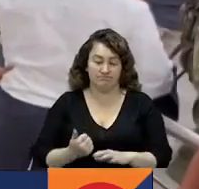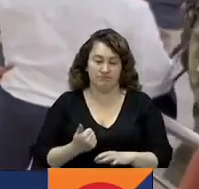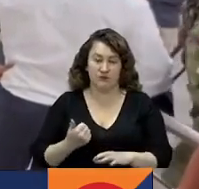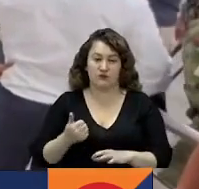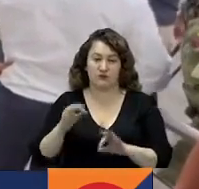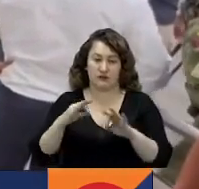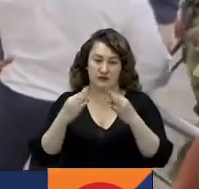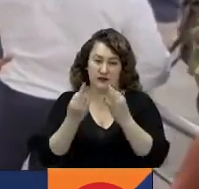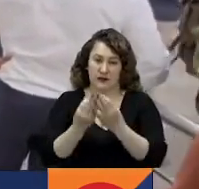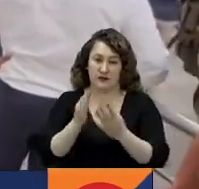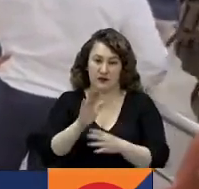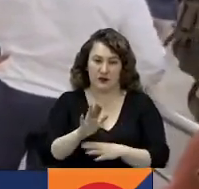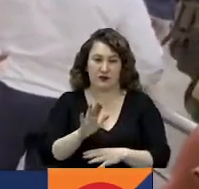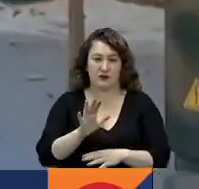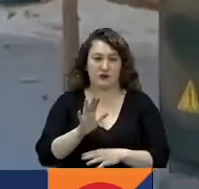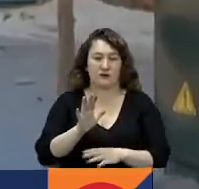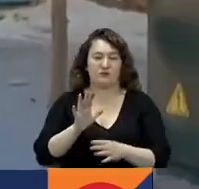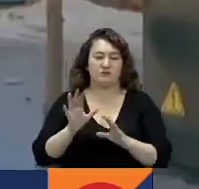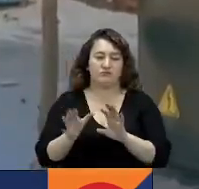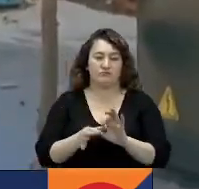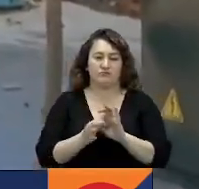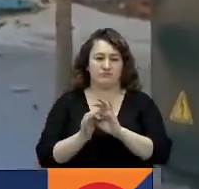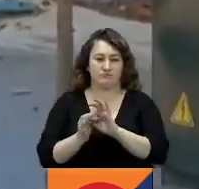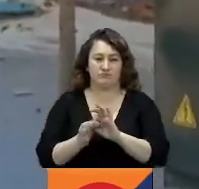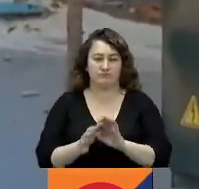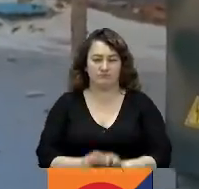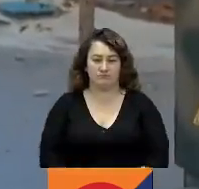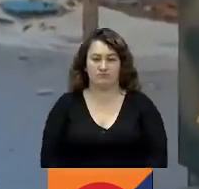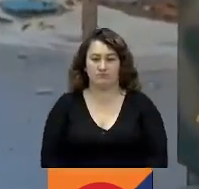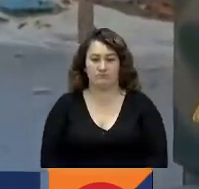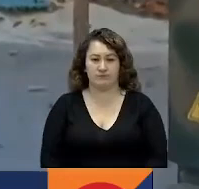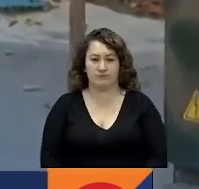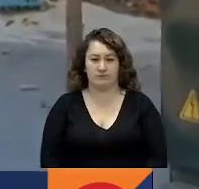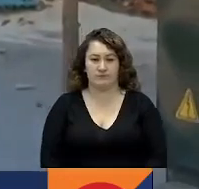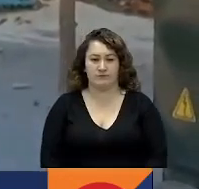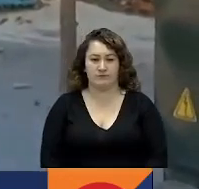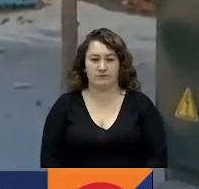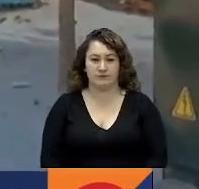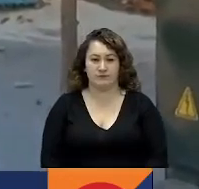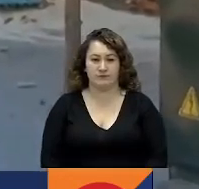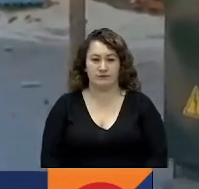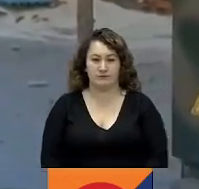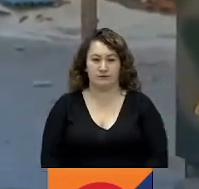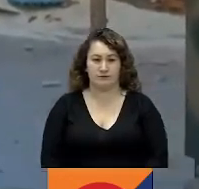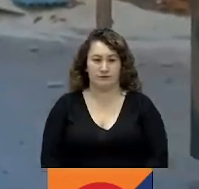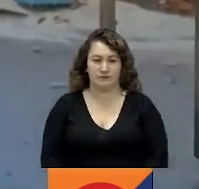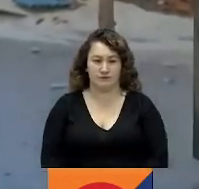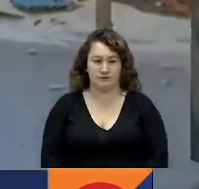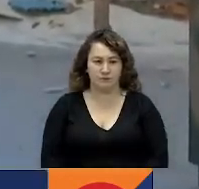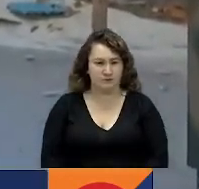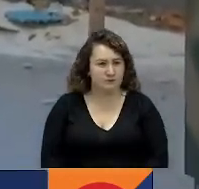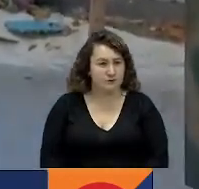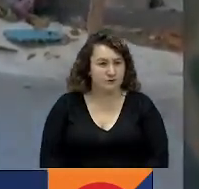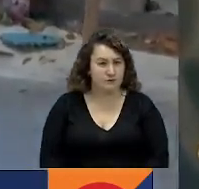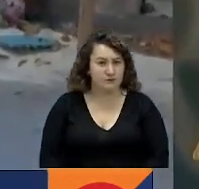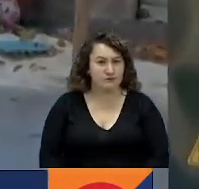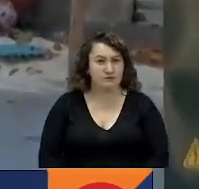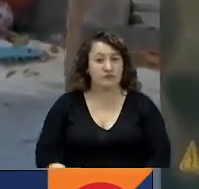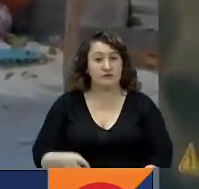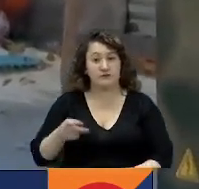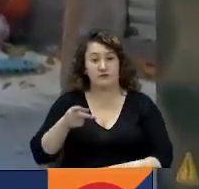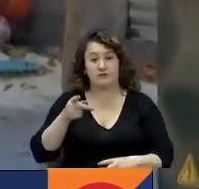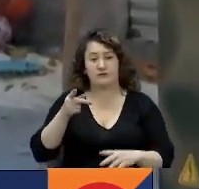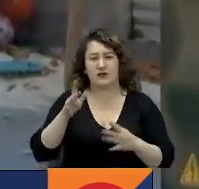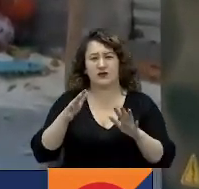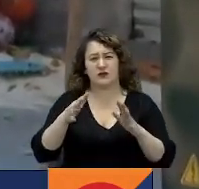sus familiares mi solidaridad. 2 personas adultas, una de sexo femenino y un sexo masculino y un niñito más o menos